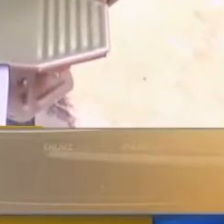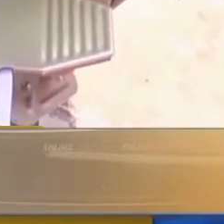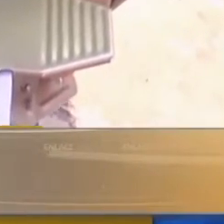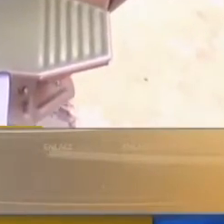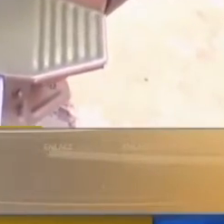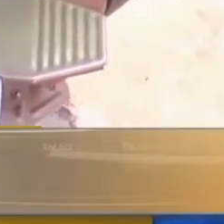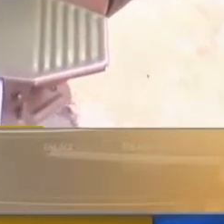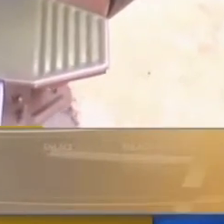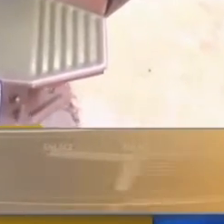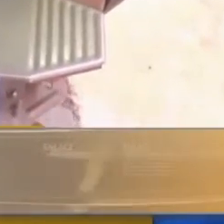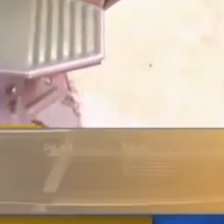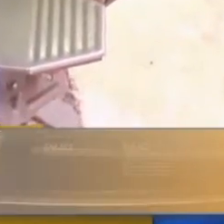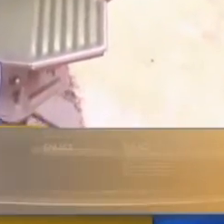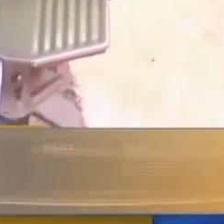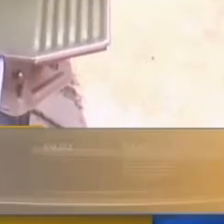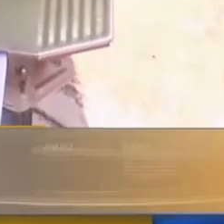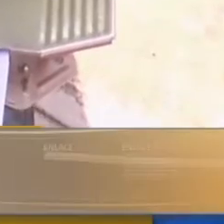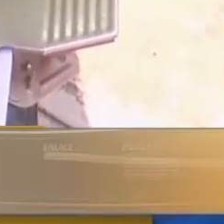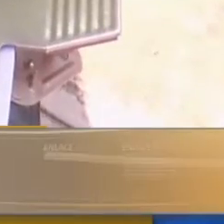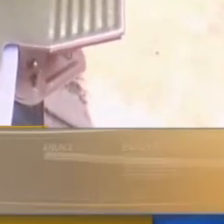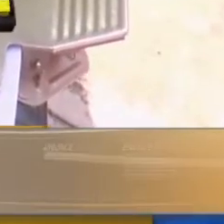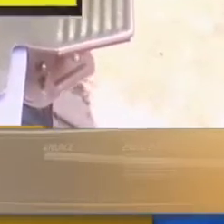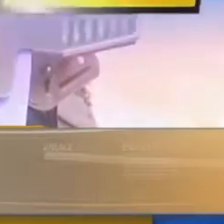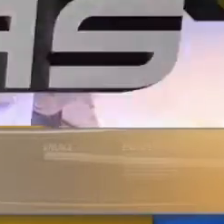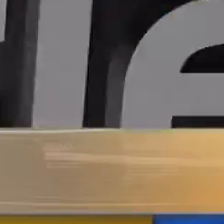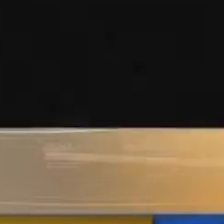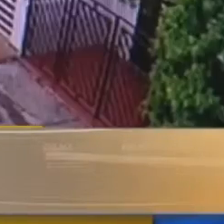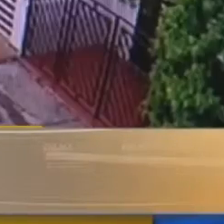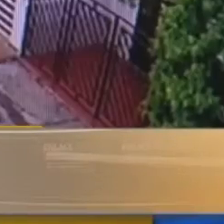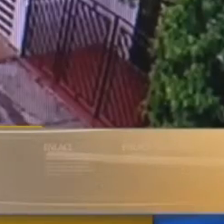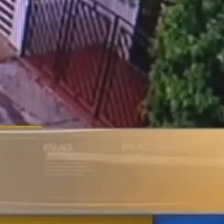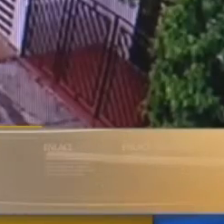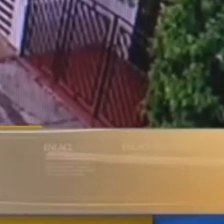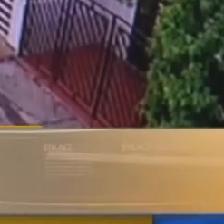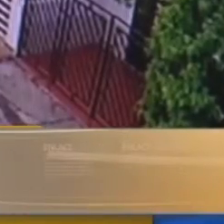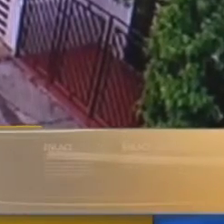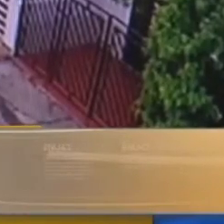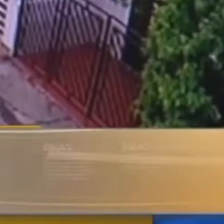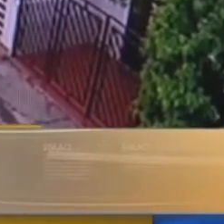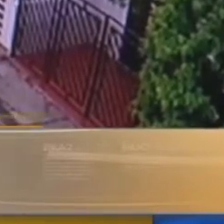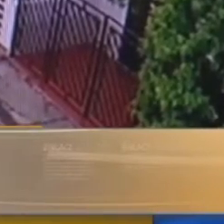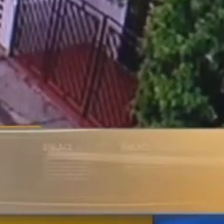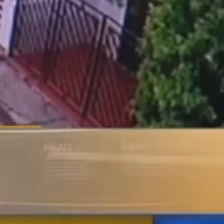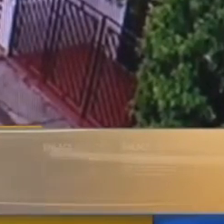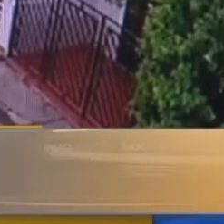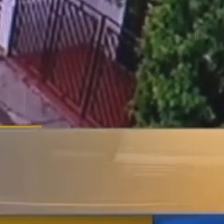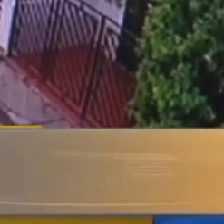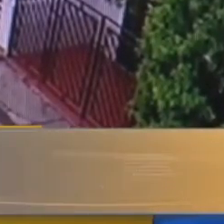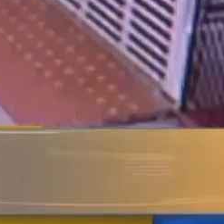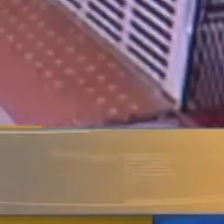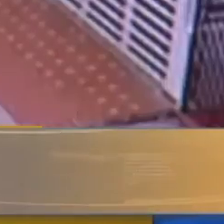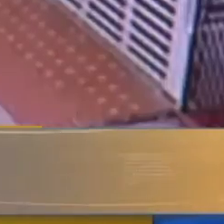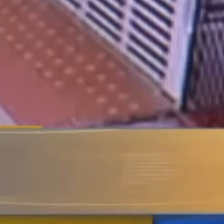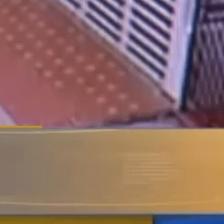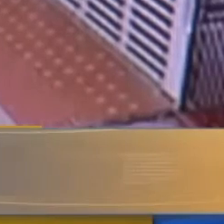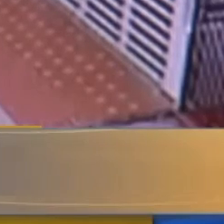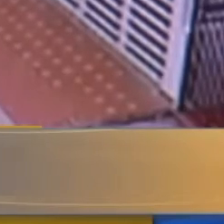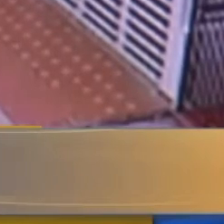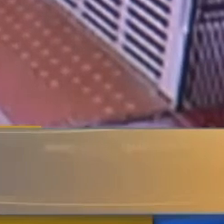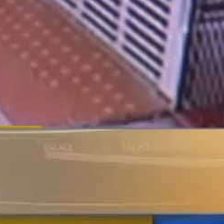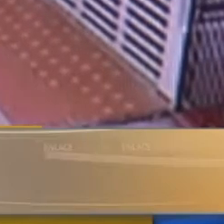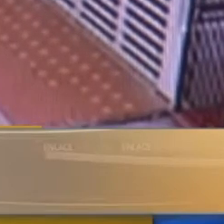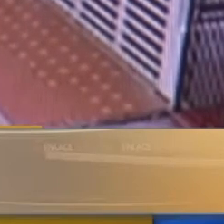otros elementos cortopunzantes fueron decomisados por los uniformados. En registro de video quedó grabado la forma como una persona la emprendía a golpes contra